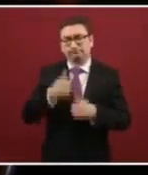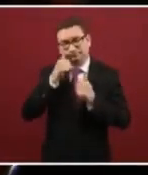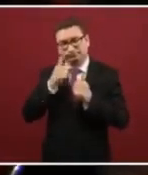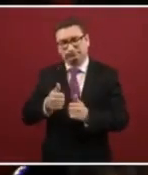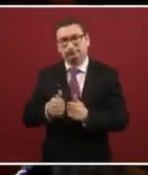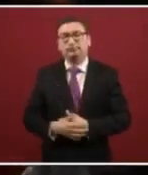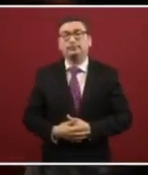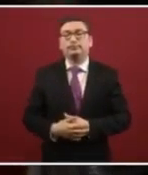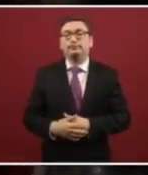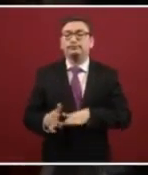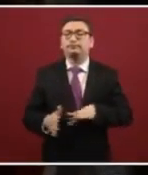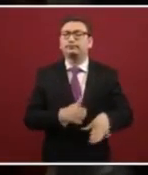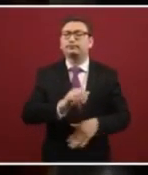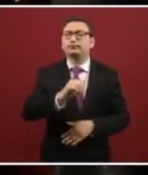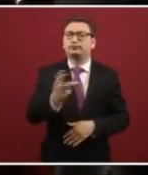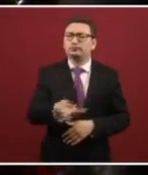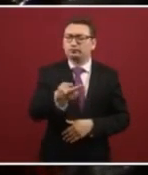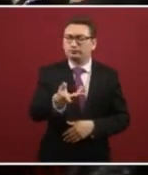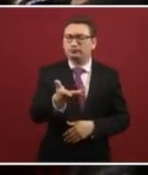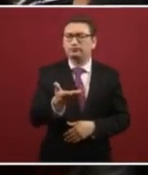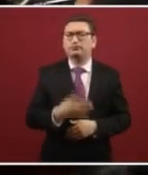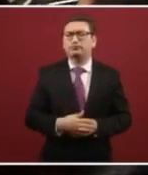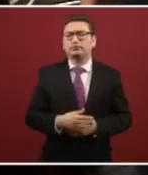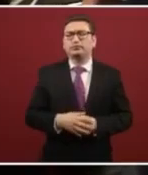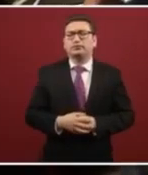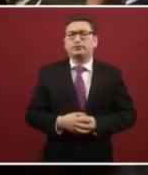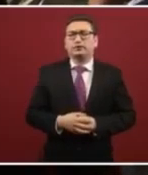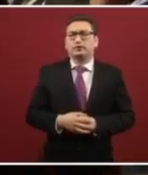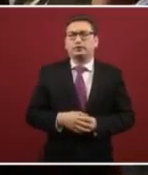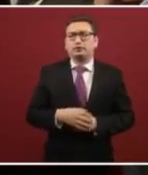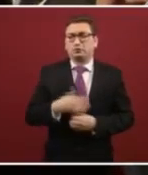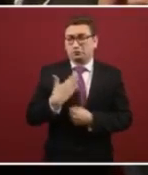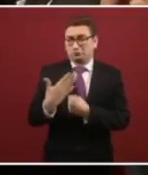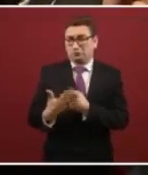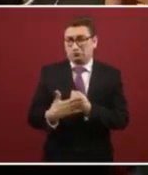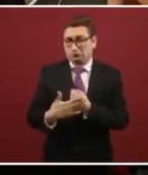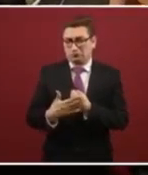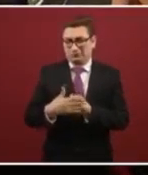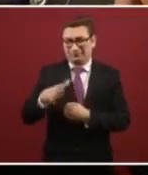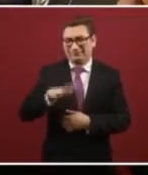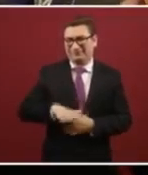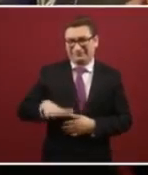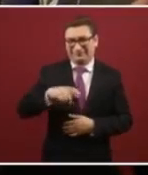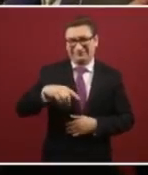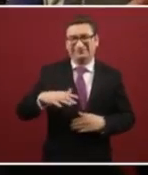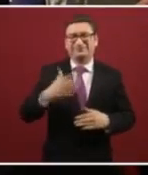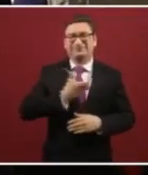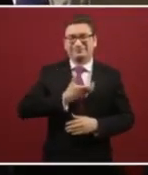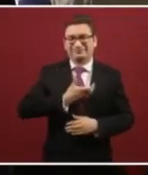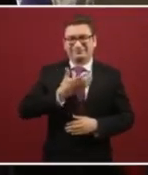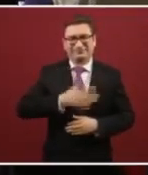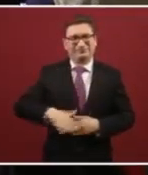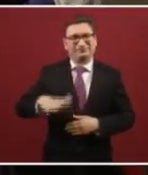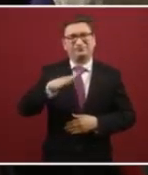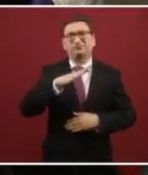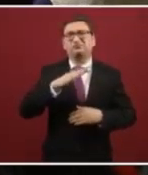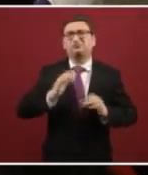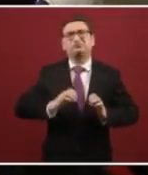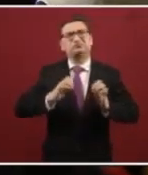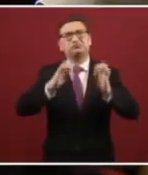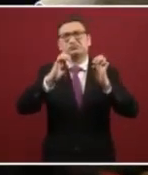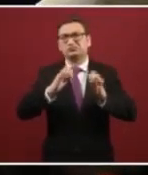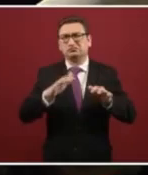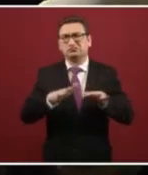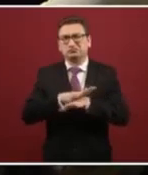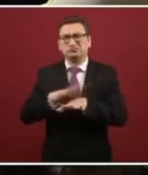méxico pierre alary acerca de que méxico no respeta los contratos en materia de gasoductos el ejecutivo señaló que es natural que